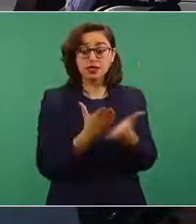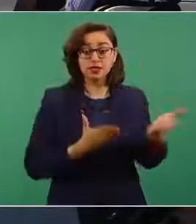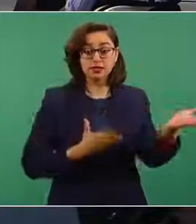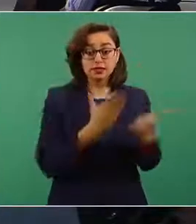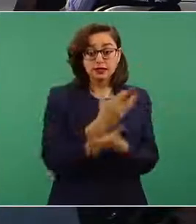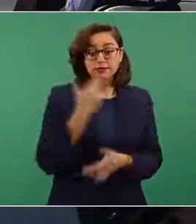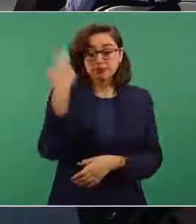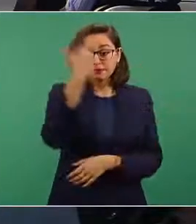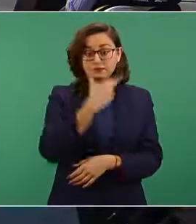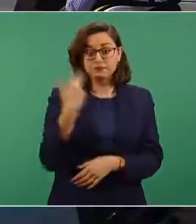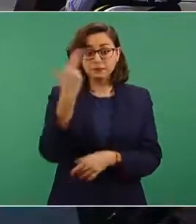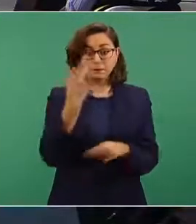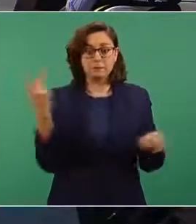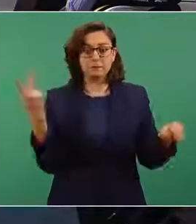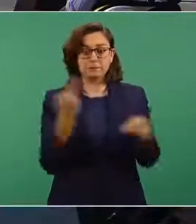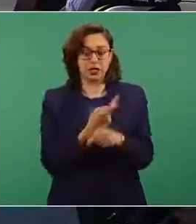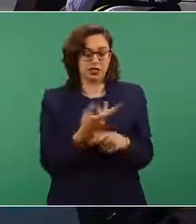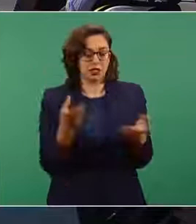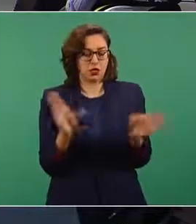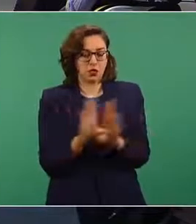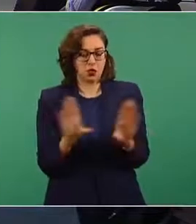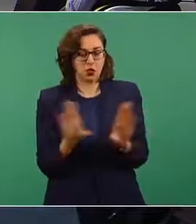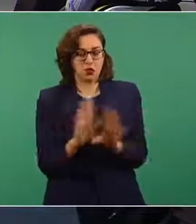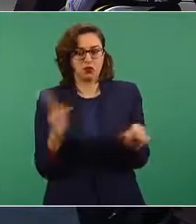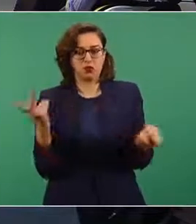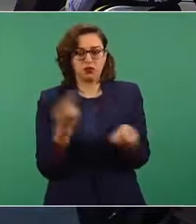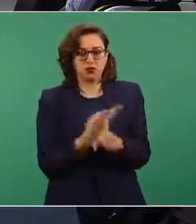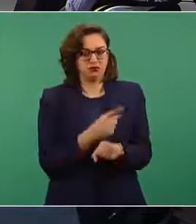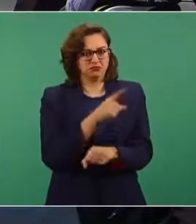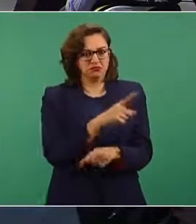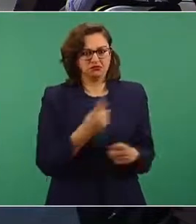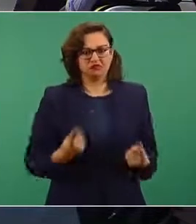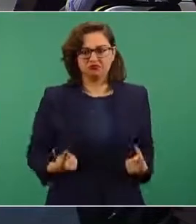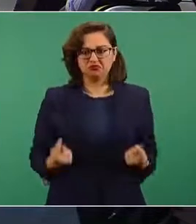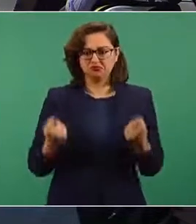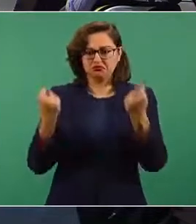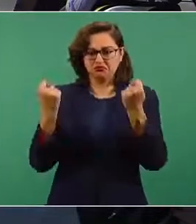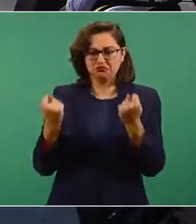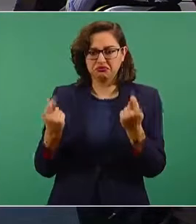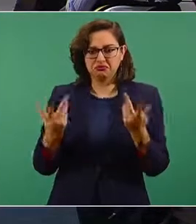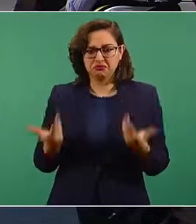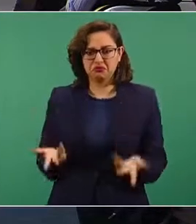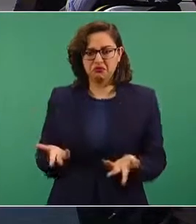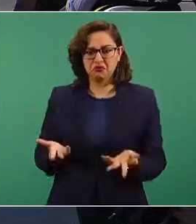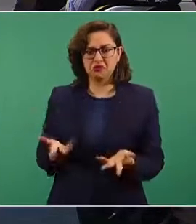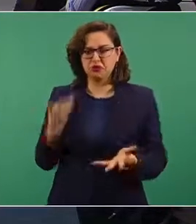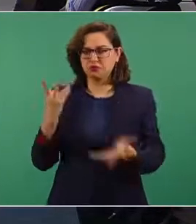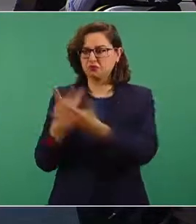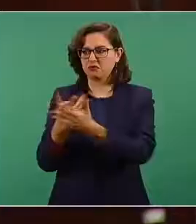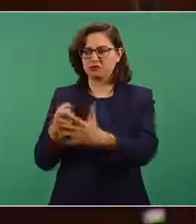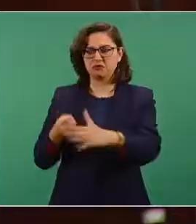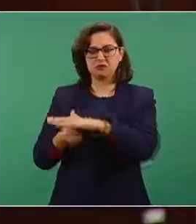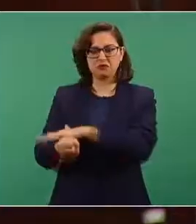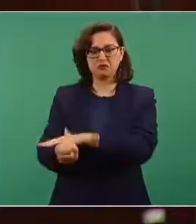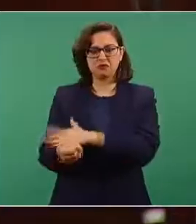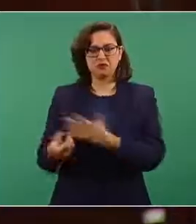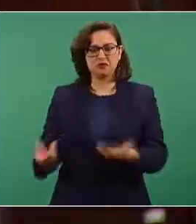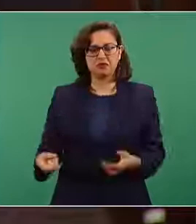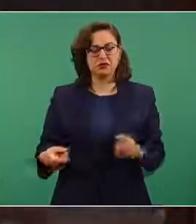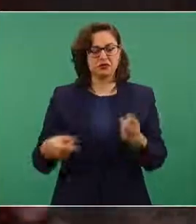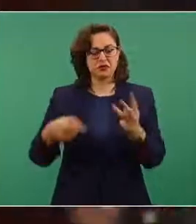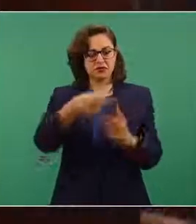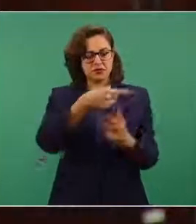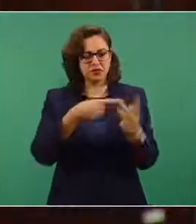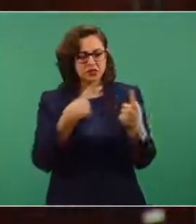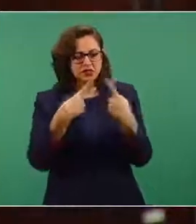están permitiéndoseles que hagan este tipo de abusos o de atropellos, y entre ellos mismos discutían